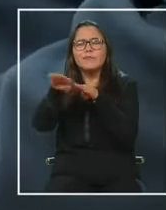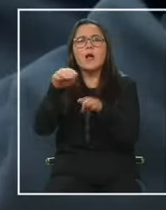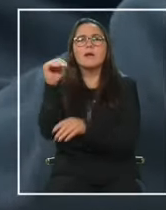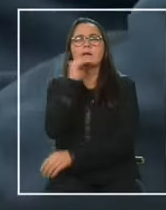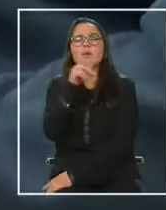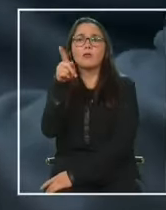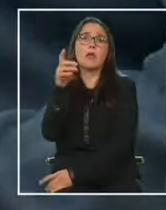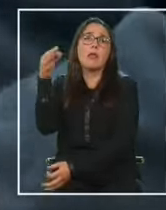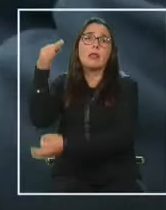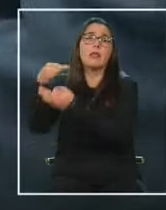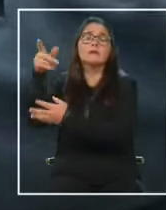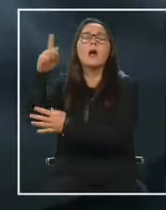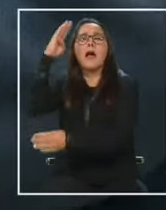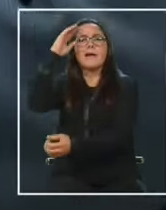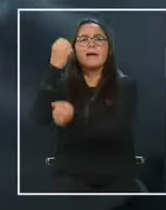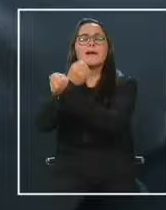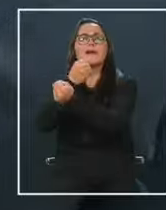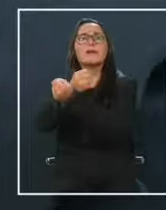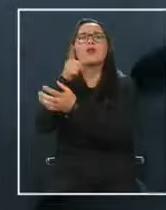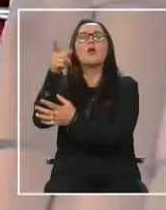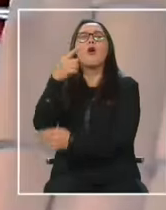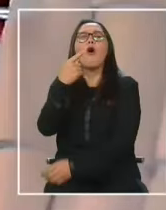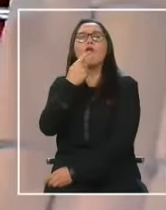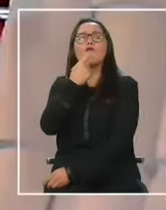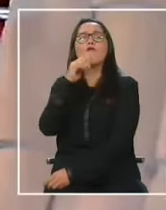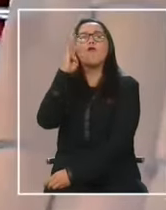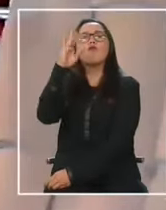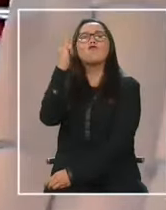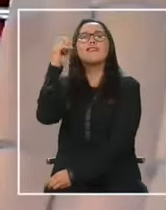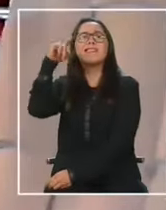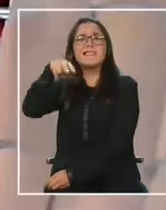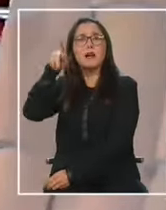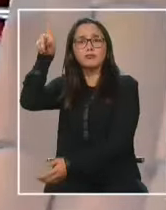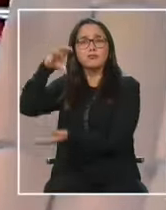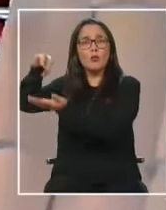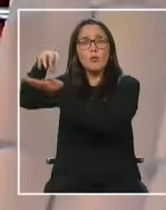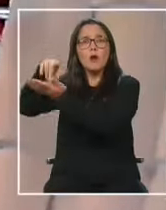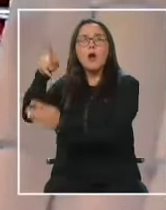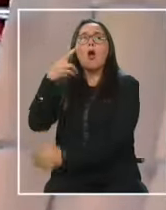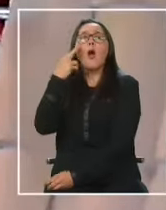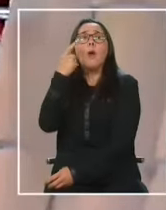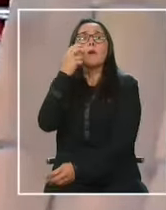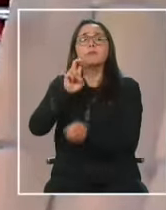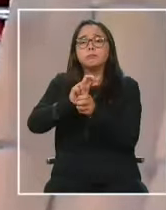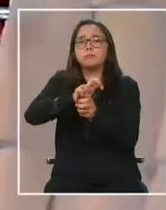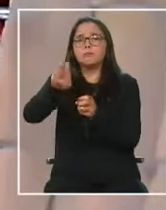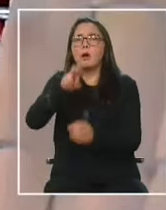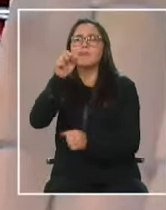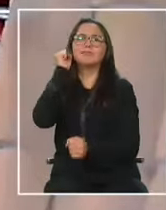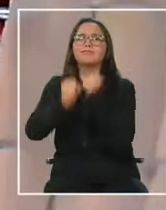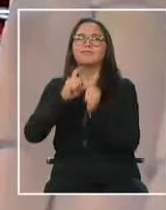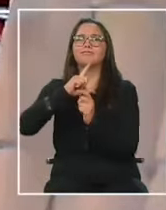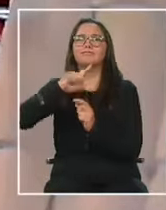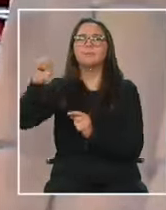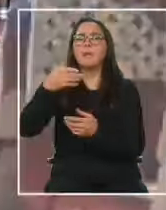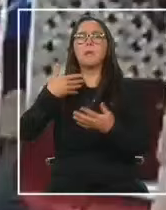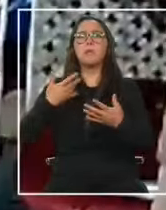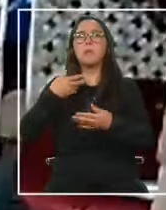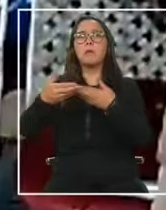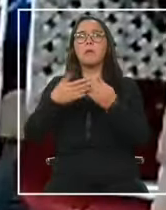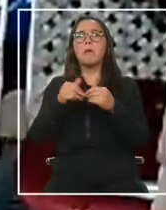lo que dice lo que dice carabinero que venía arrancando dewin y como si fuera poco el conductor se bajó y arrancó como si